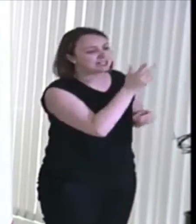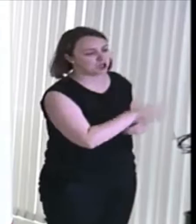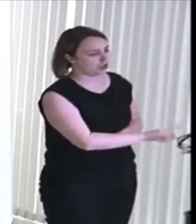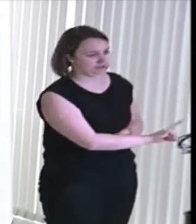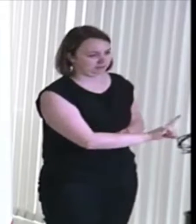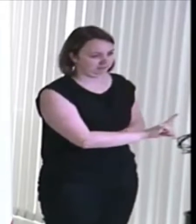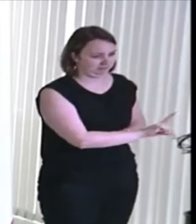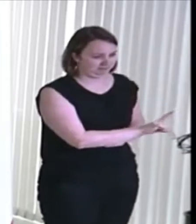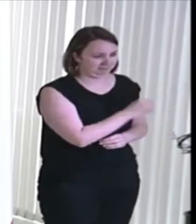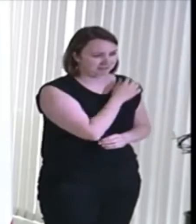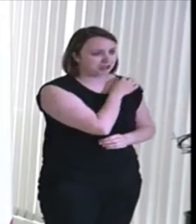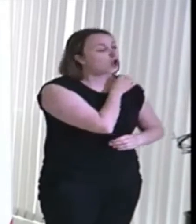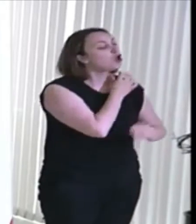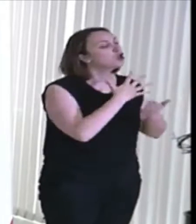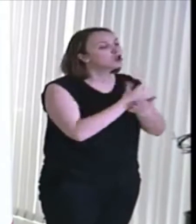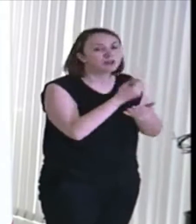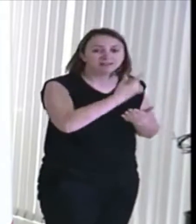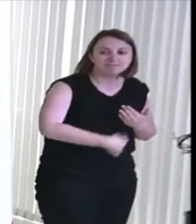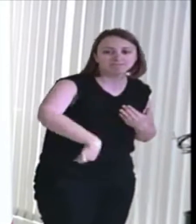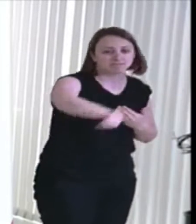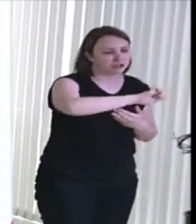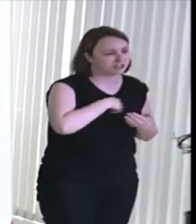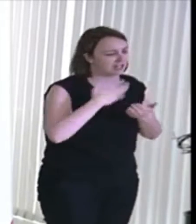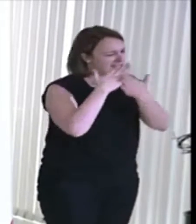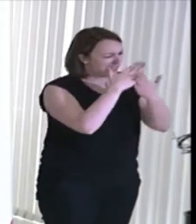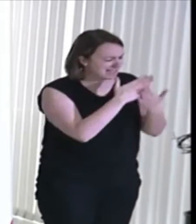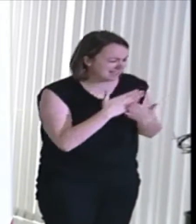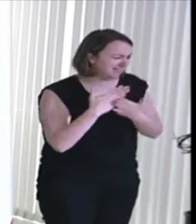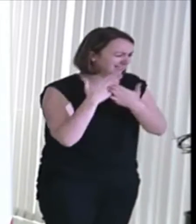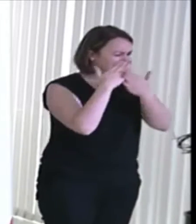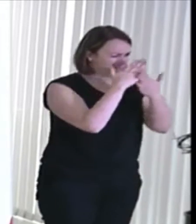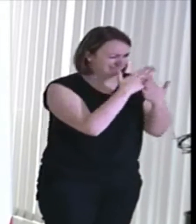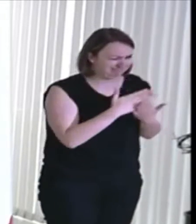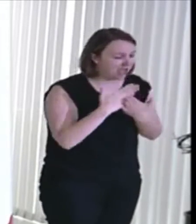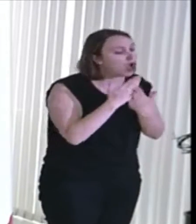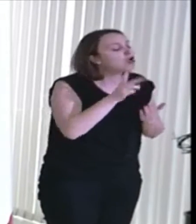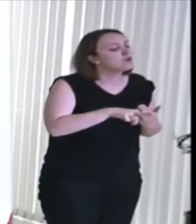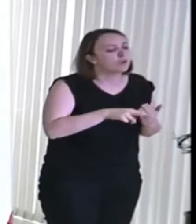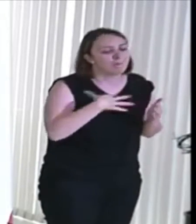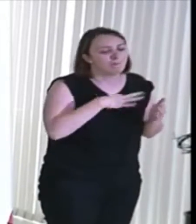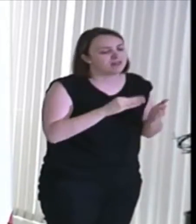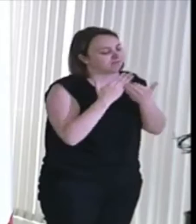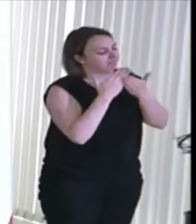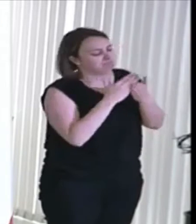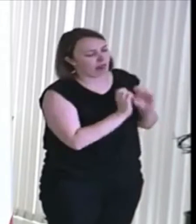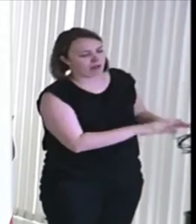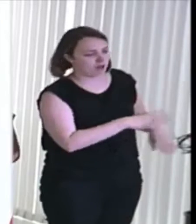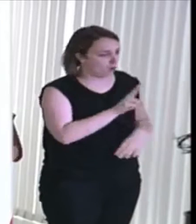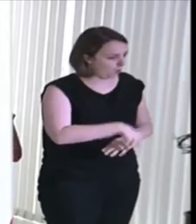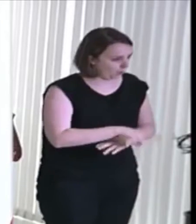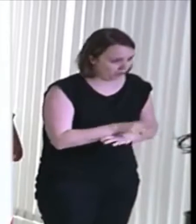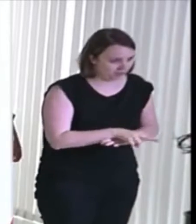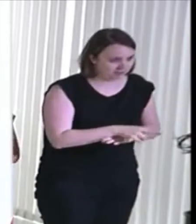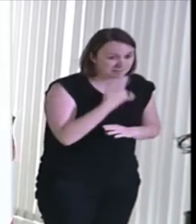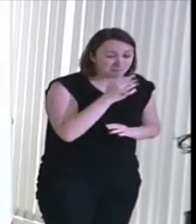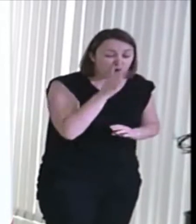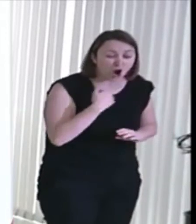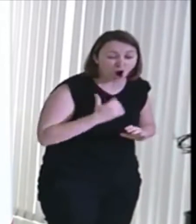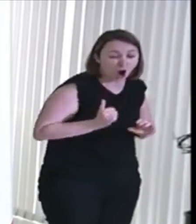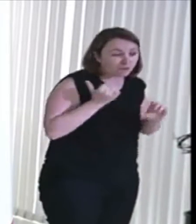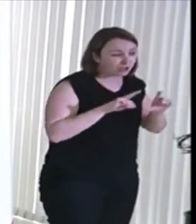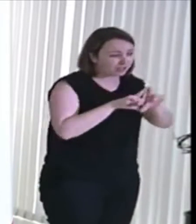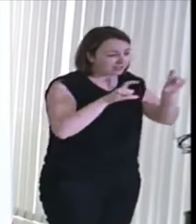creo que todas las que estamos aquí hemos estudiado mucho y nunca puedes dejar de estudiar. De hecho, la oportunidad de